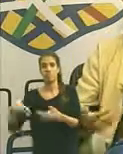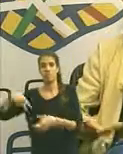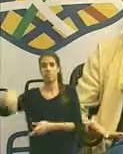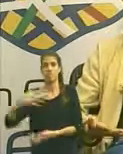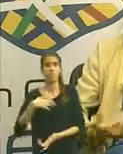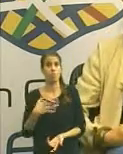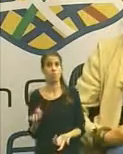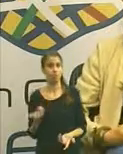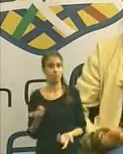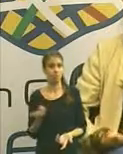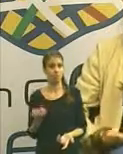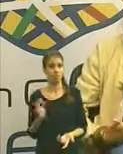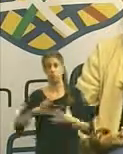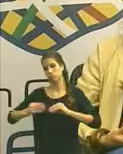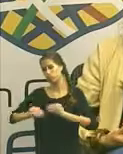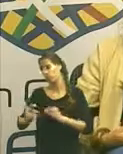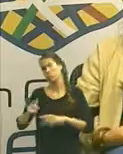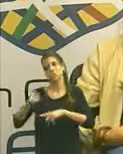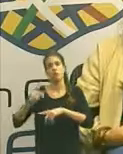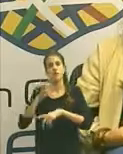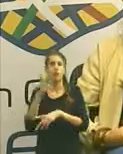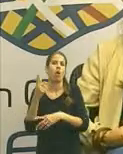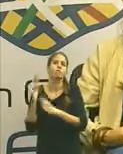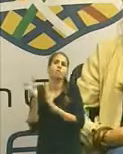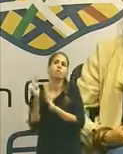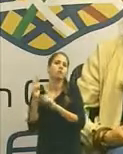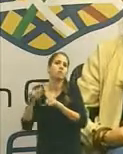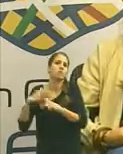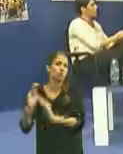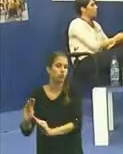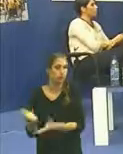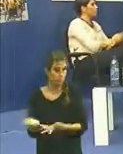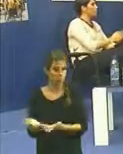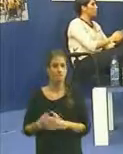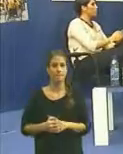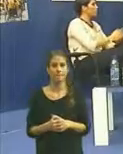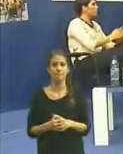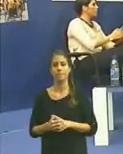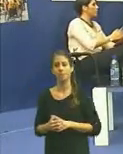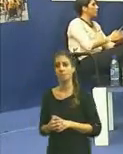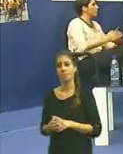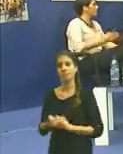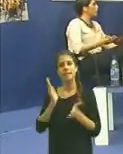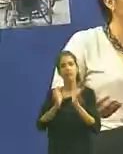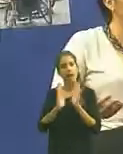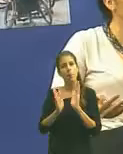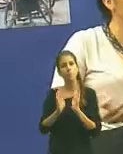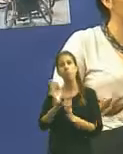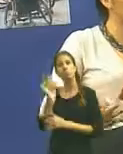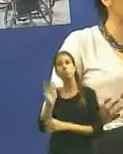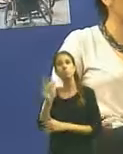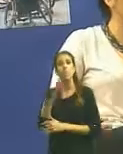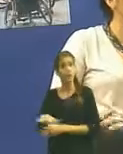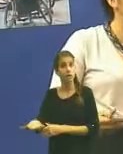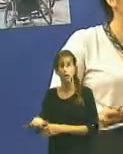trabajar a diario por su condición. Por la condición que tengo, porque también, por ejemplo, entonces estas terapias pueden ser para niños que